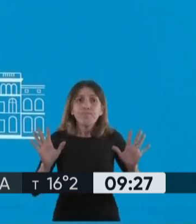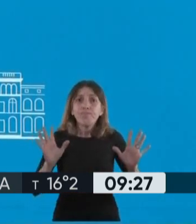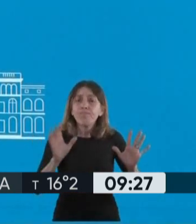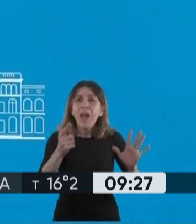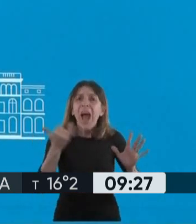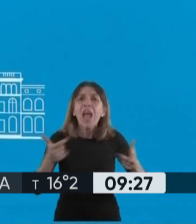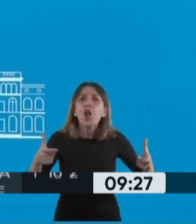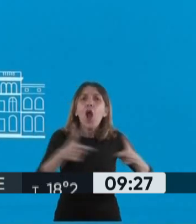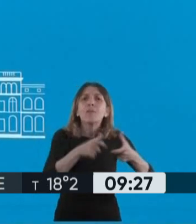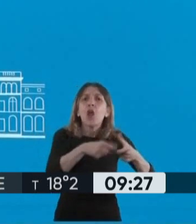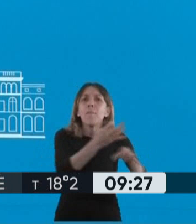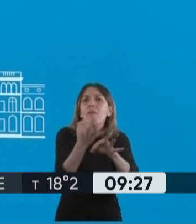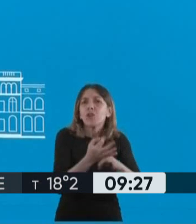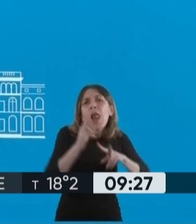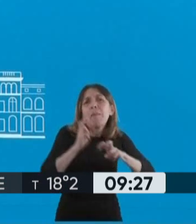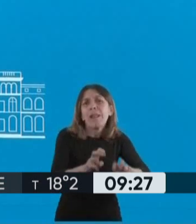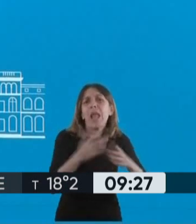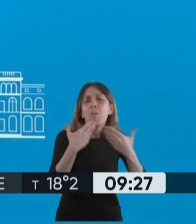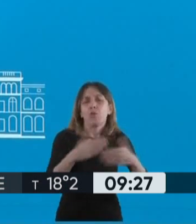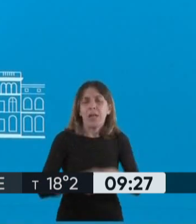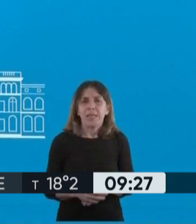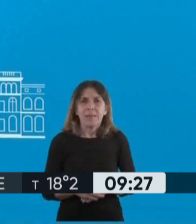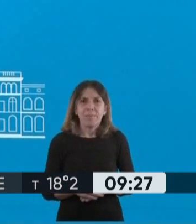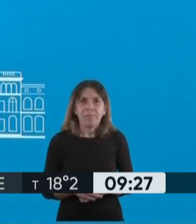Hay una comisión de expertos que trabaja sobre el tema. Muchas gracias.